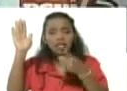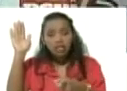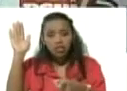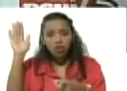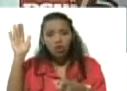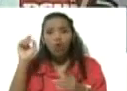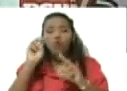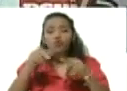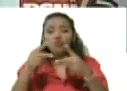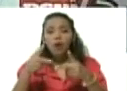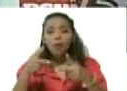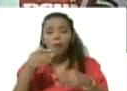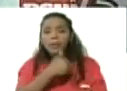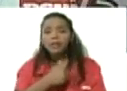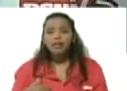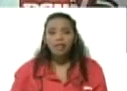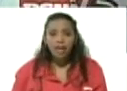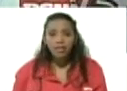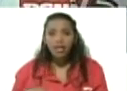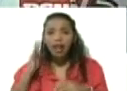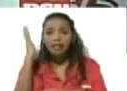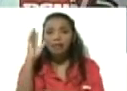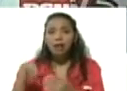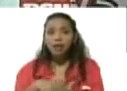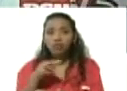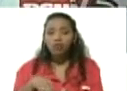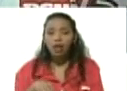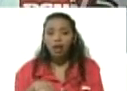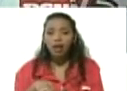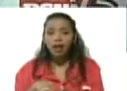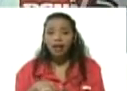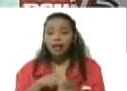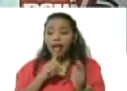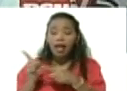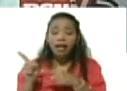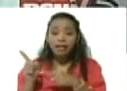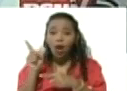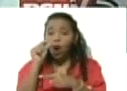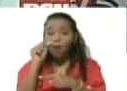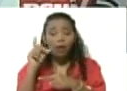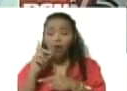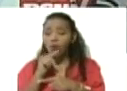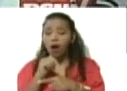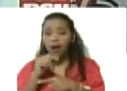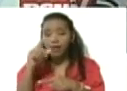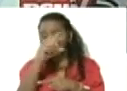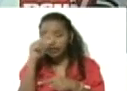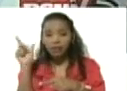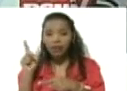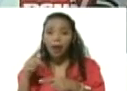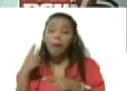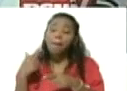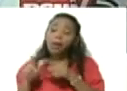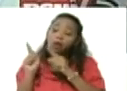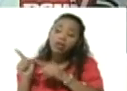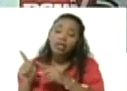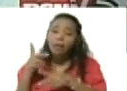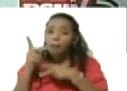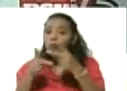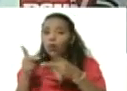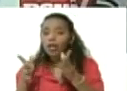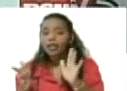presidente de la Asamblea Nacional, se llama el señor Luis Parra, que chavista no es. Que chavista no es. Ah, pero así es la política.